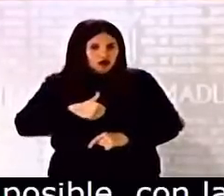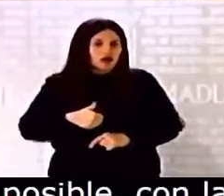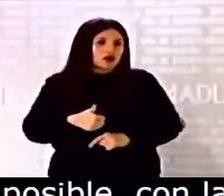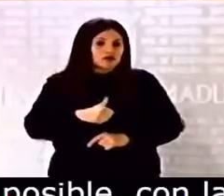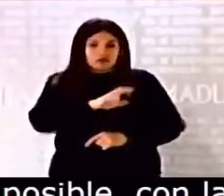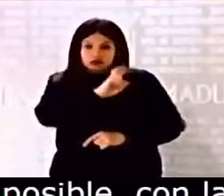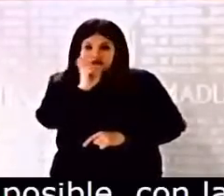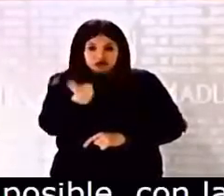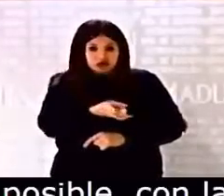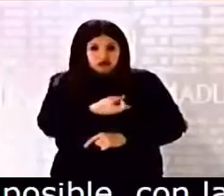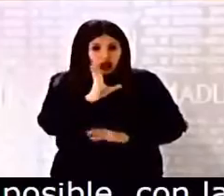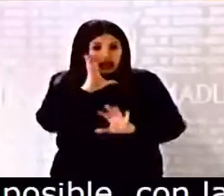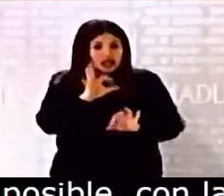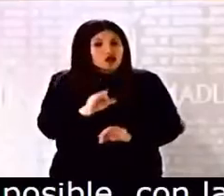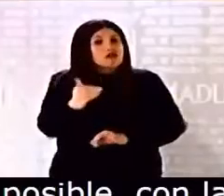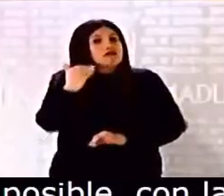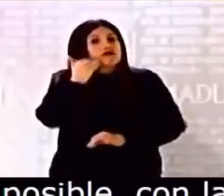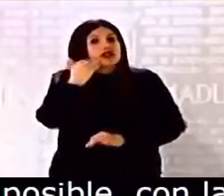creo que no es malo dar fechas.